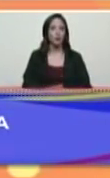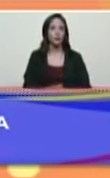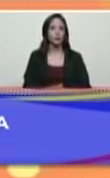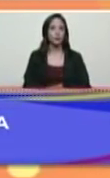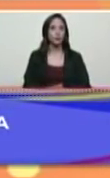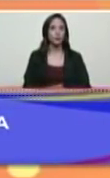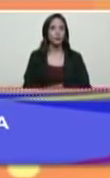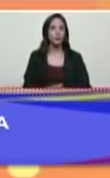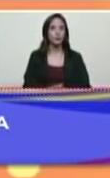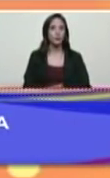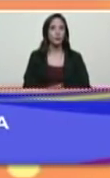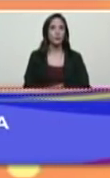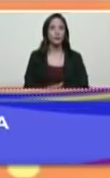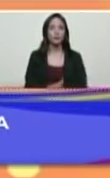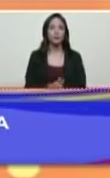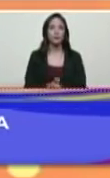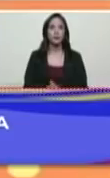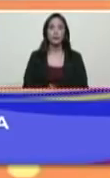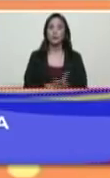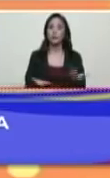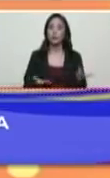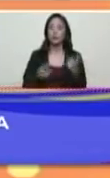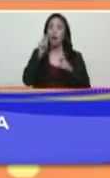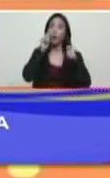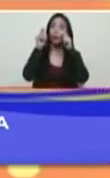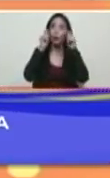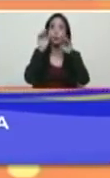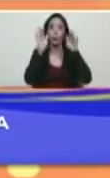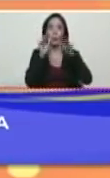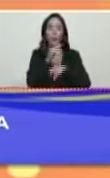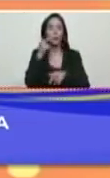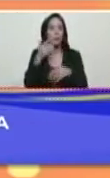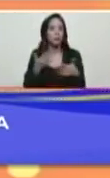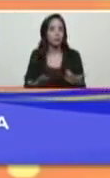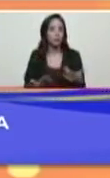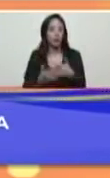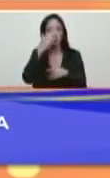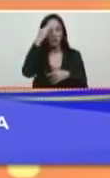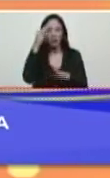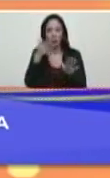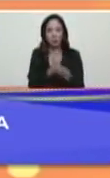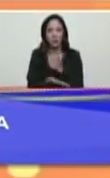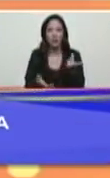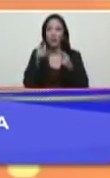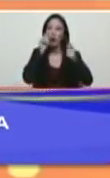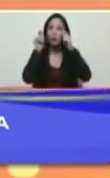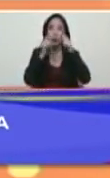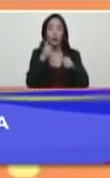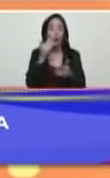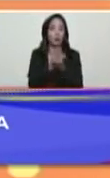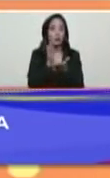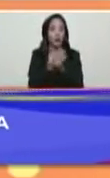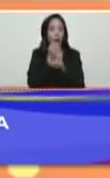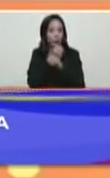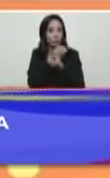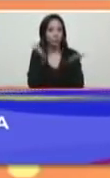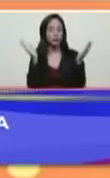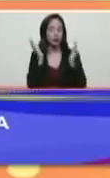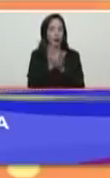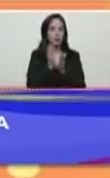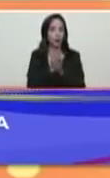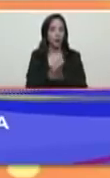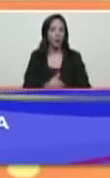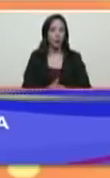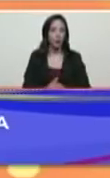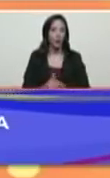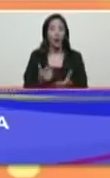El turismo, como bien lo hemos asumido y lo pregonamos, el turismo